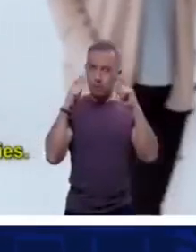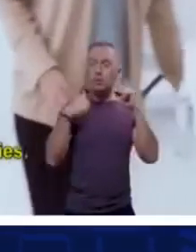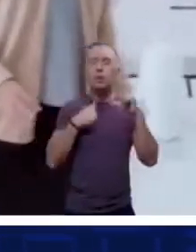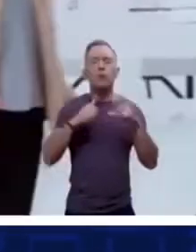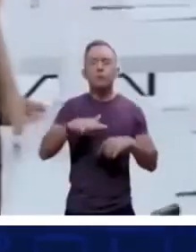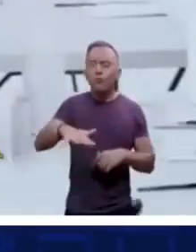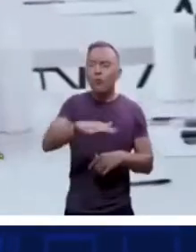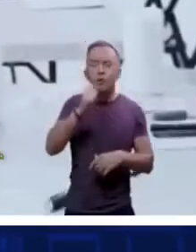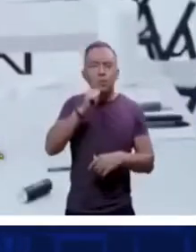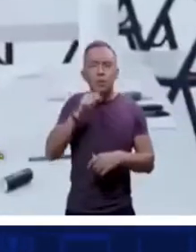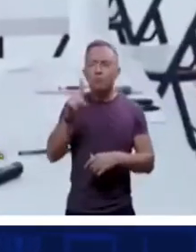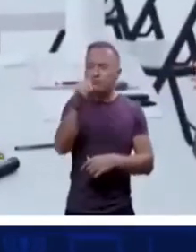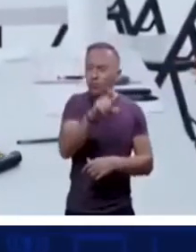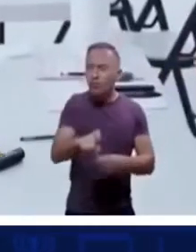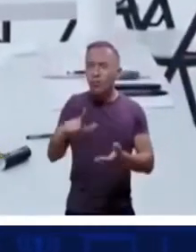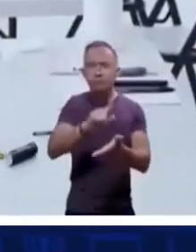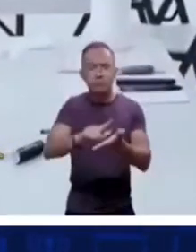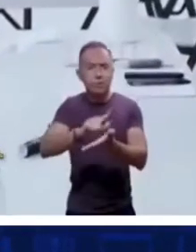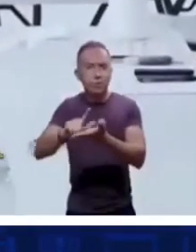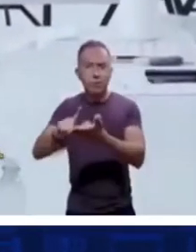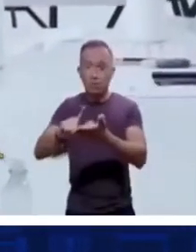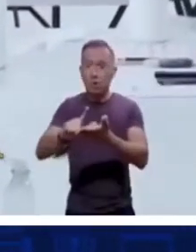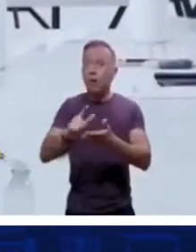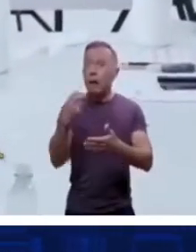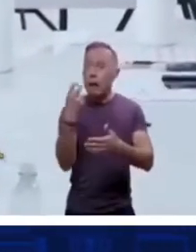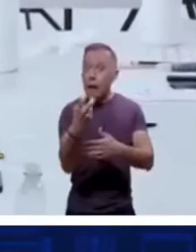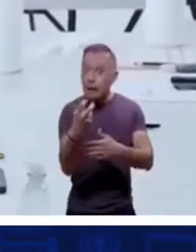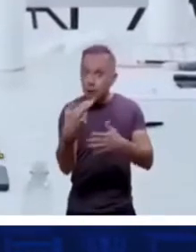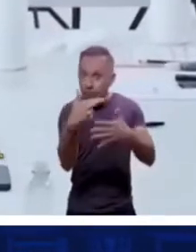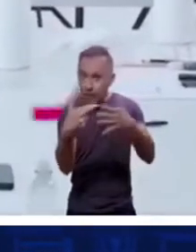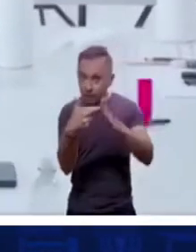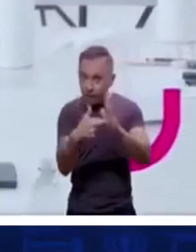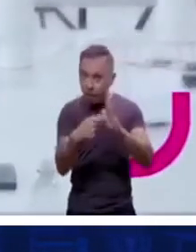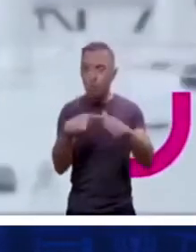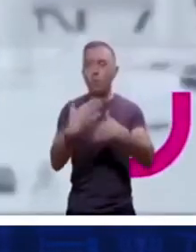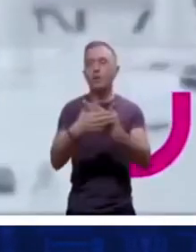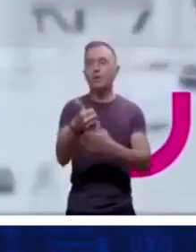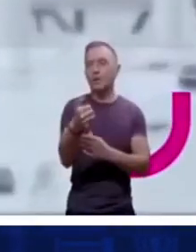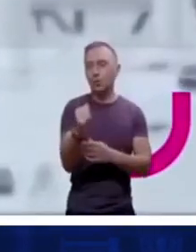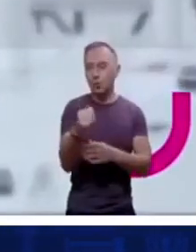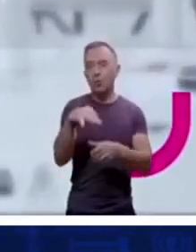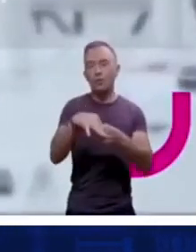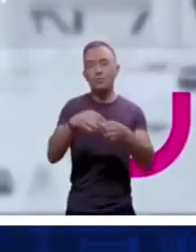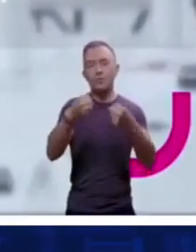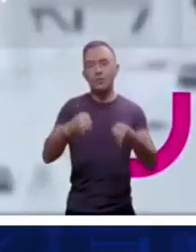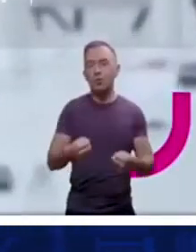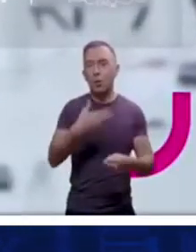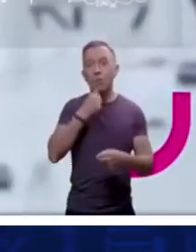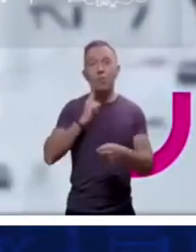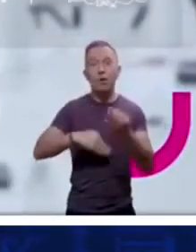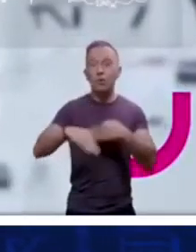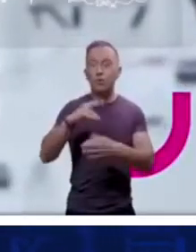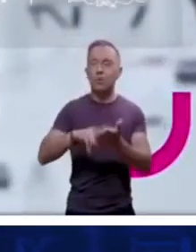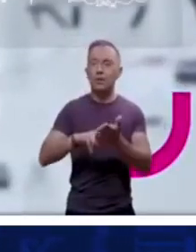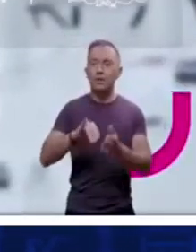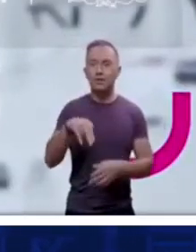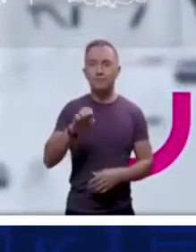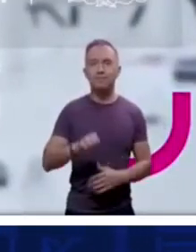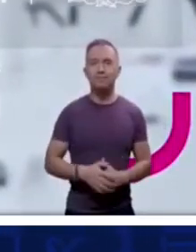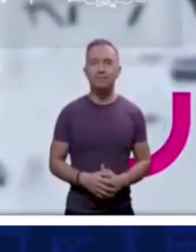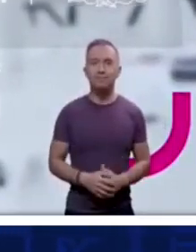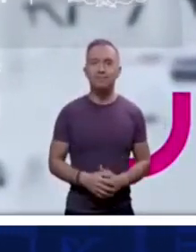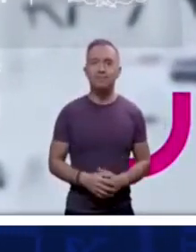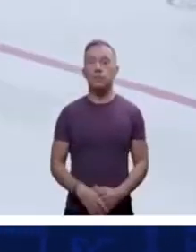al que está delante de ti tu metro y medio y piden la que está atrás de ti que marque su distancia de metro y media lleva tu pluma y